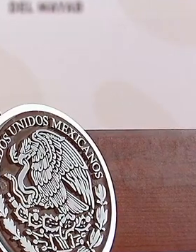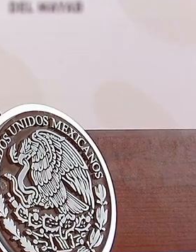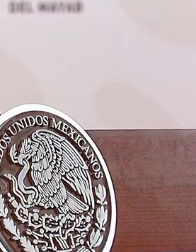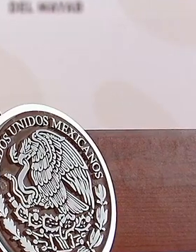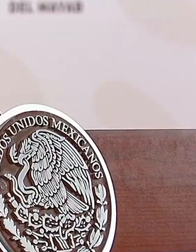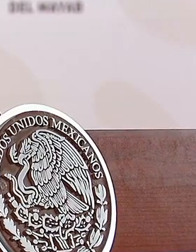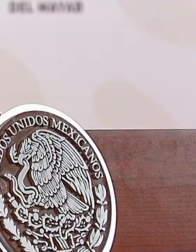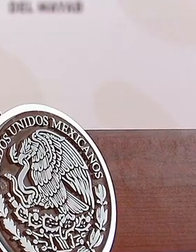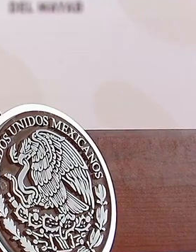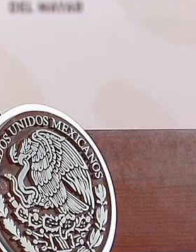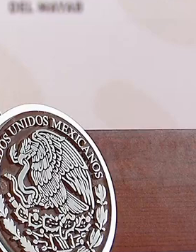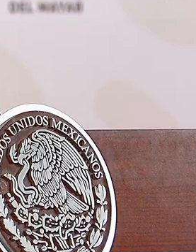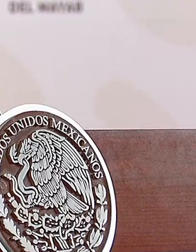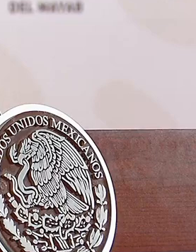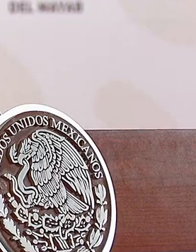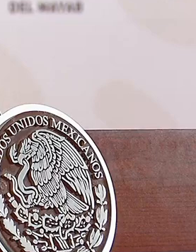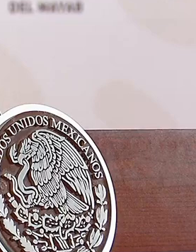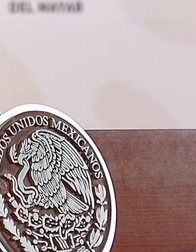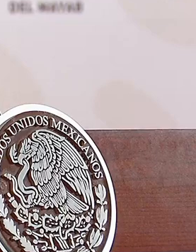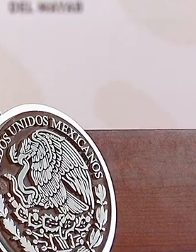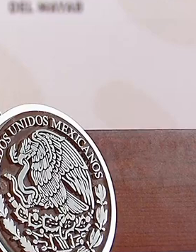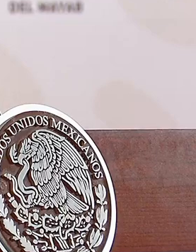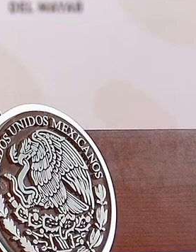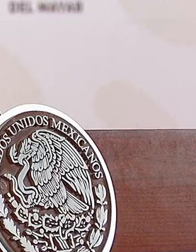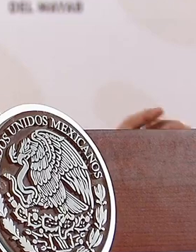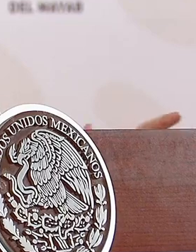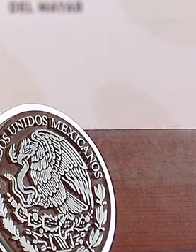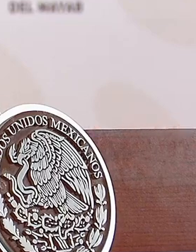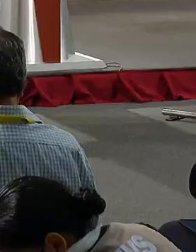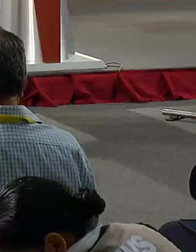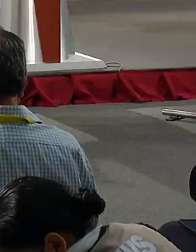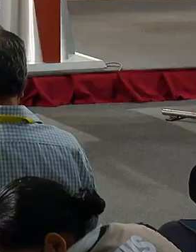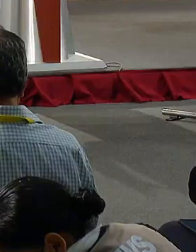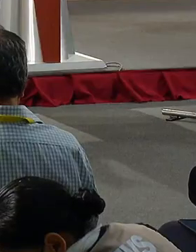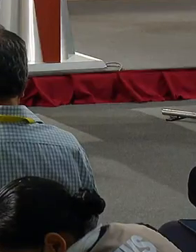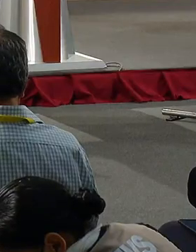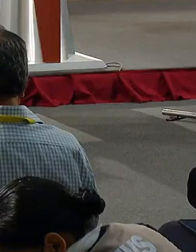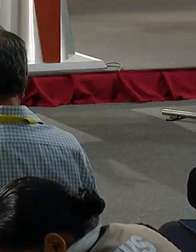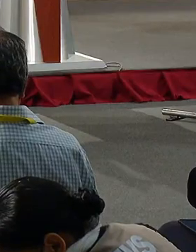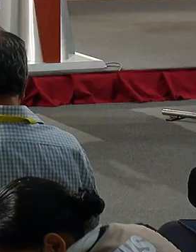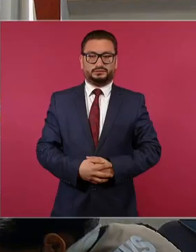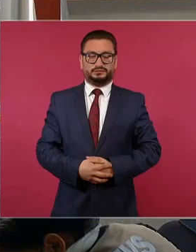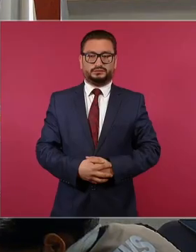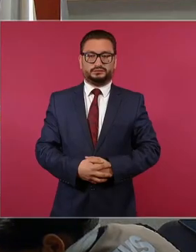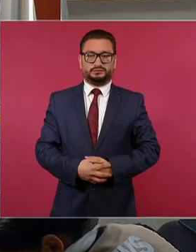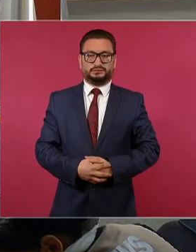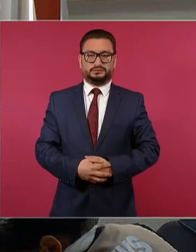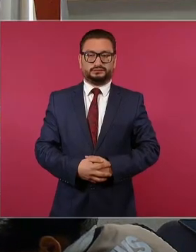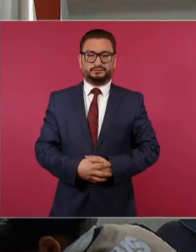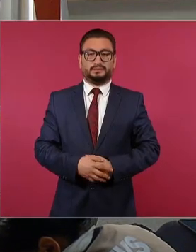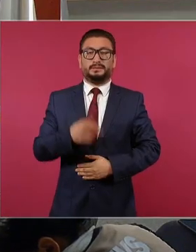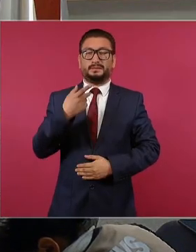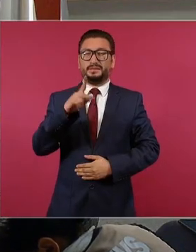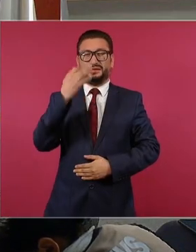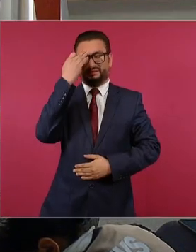Guatemala, lo estamos impulsando, pero se tardan mucho